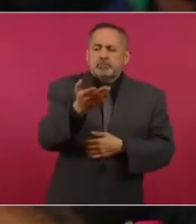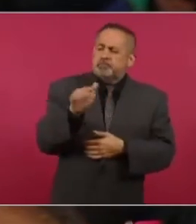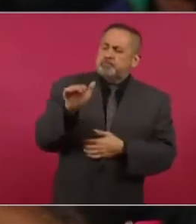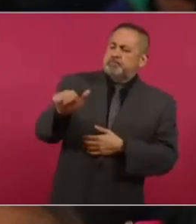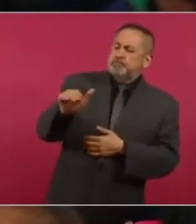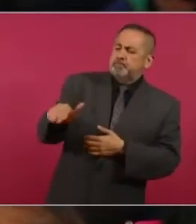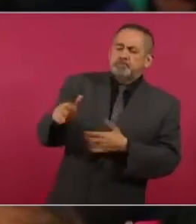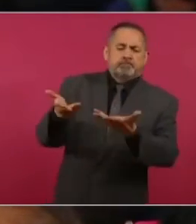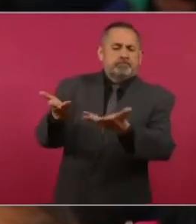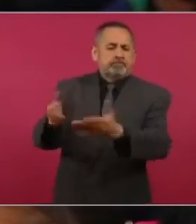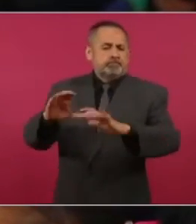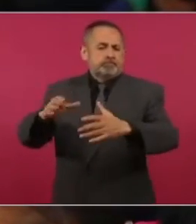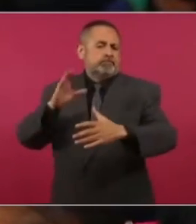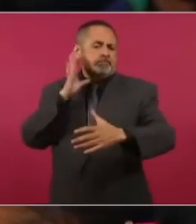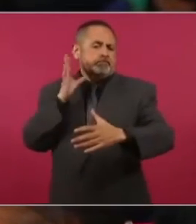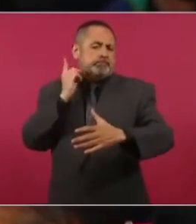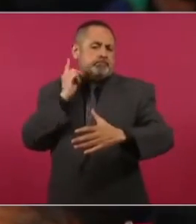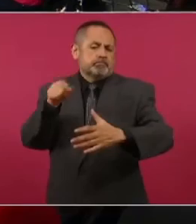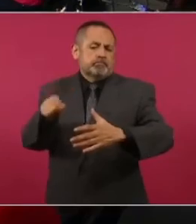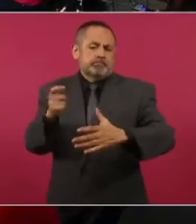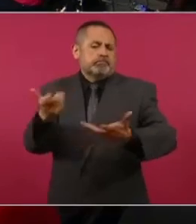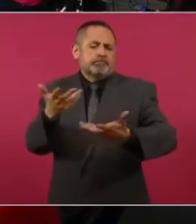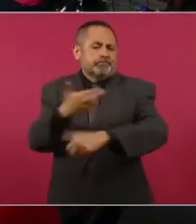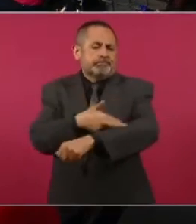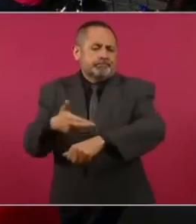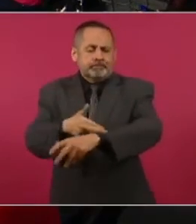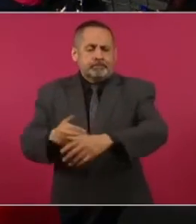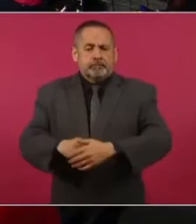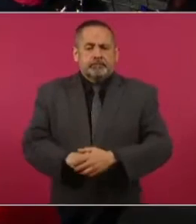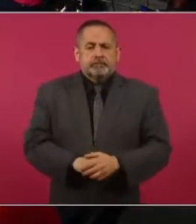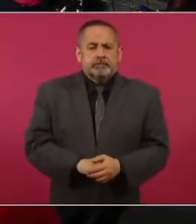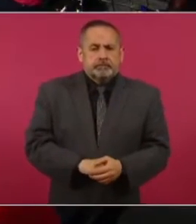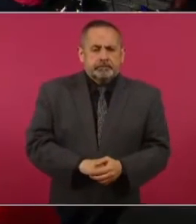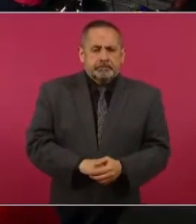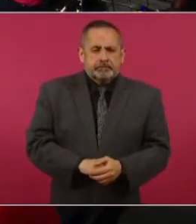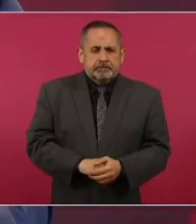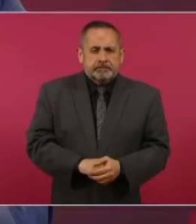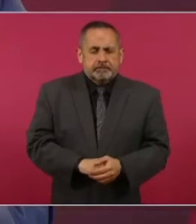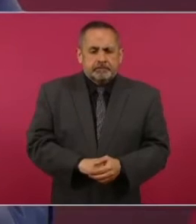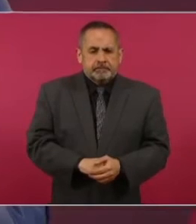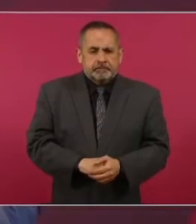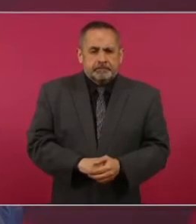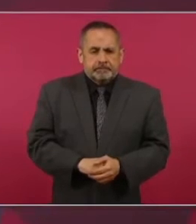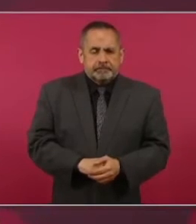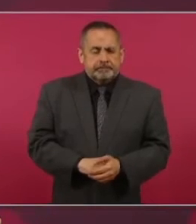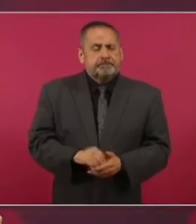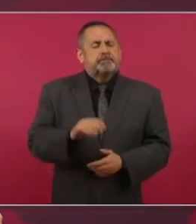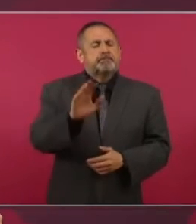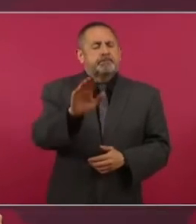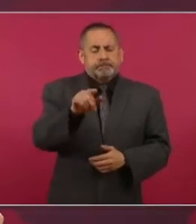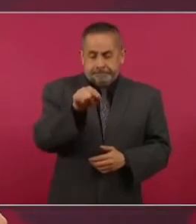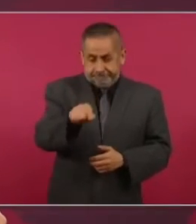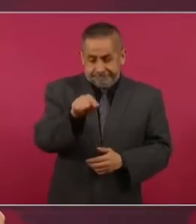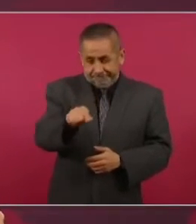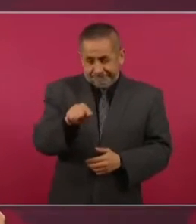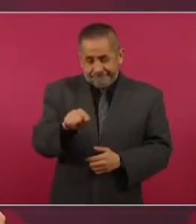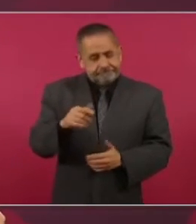que hagan al respecto de este asunto en particular? Pues ya, mire, ya avanzó bastante este tema.